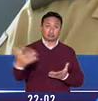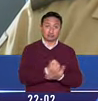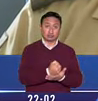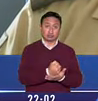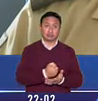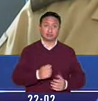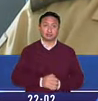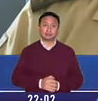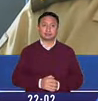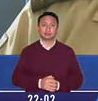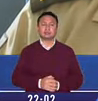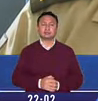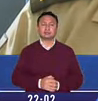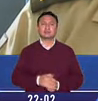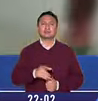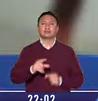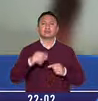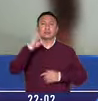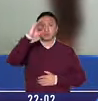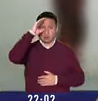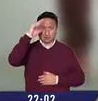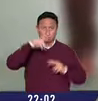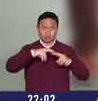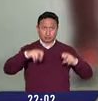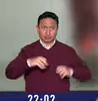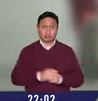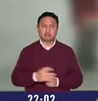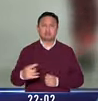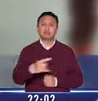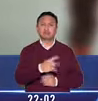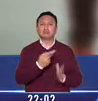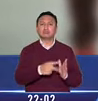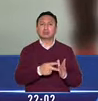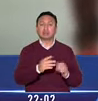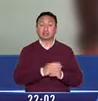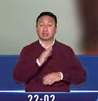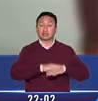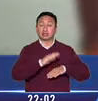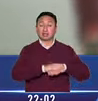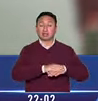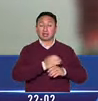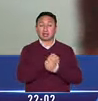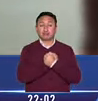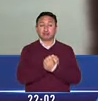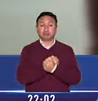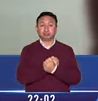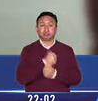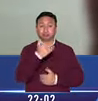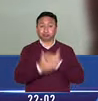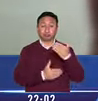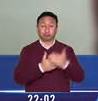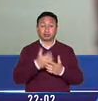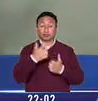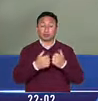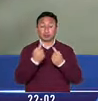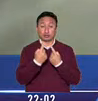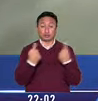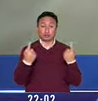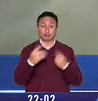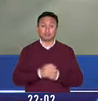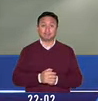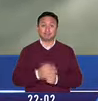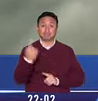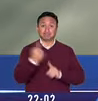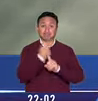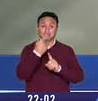fue levantada por criminalística. Todo se habría desencadenado por problemas sentimentales que al parecer arrastraba a la pareja. No era la